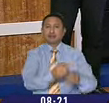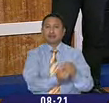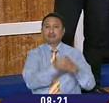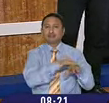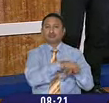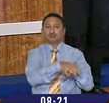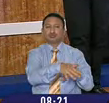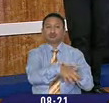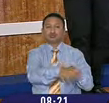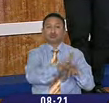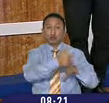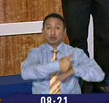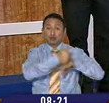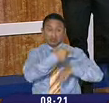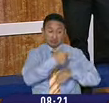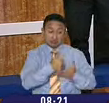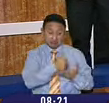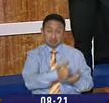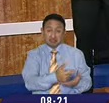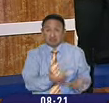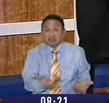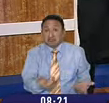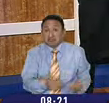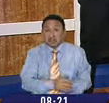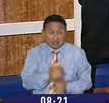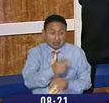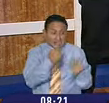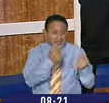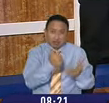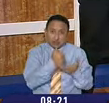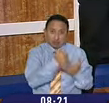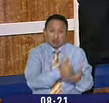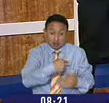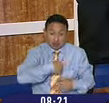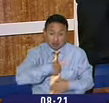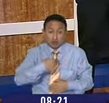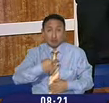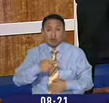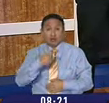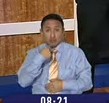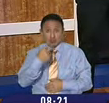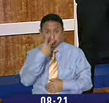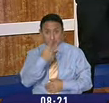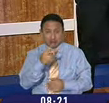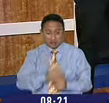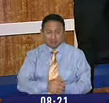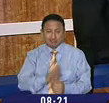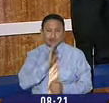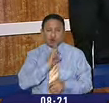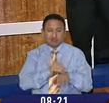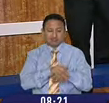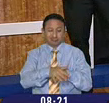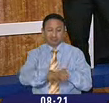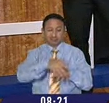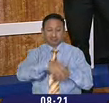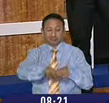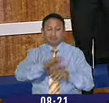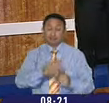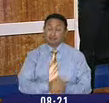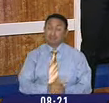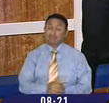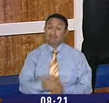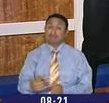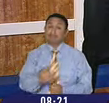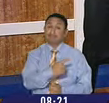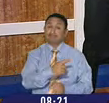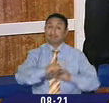las autoridades municipales hacen lo suyo porque deberían ir a reparar. Yo también fui testigo el fin de semana, había un desperdicio de agua terrible. Bueno, ahí tienen trabajo